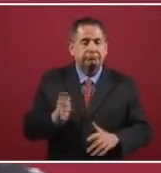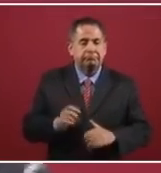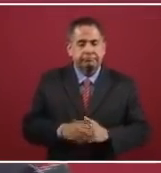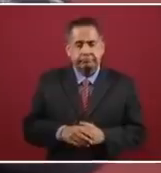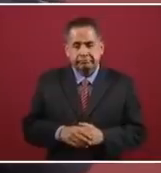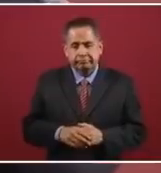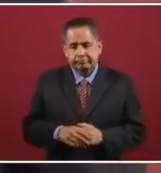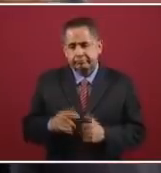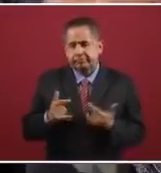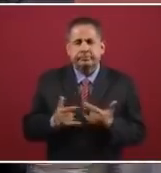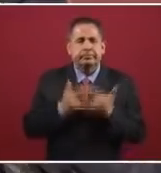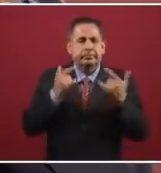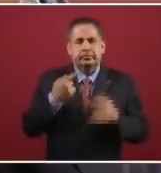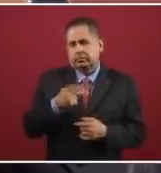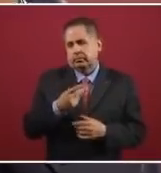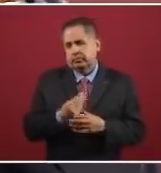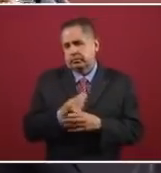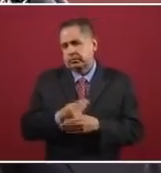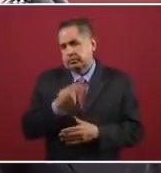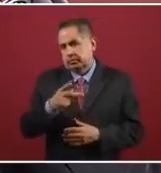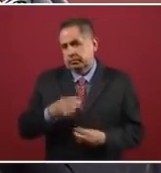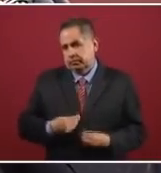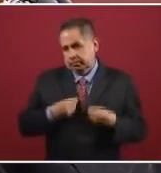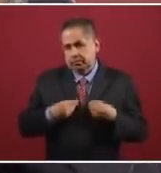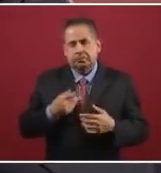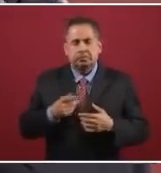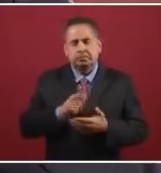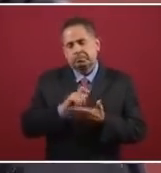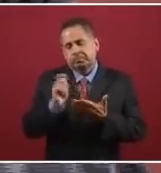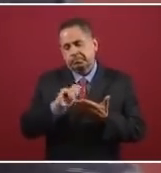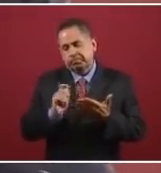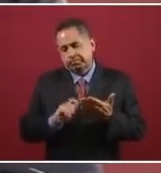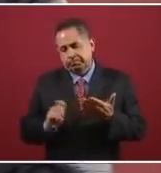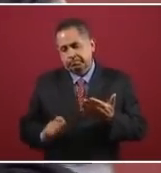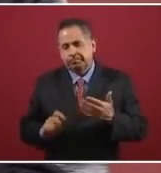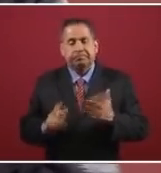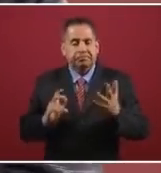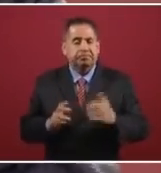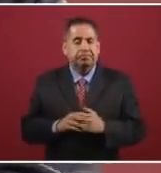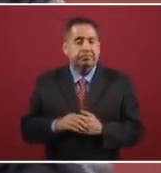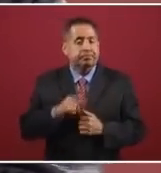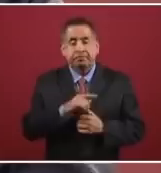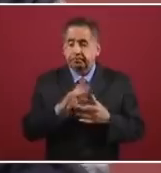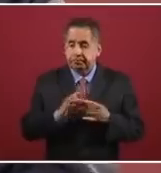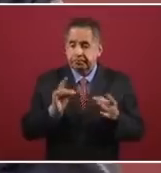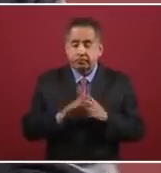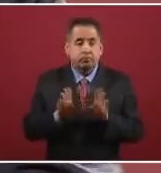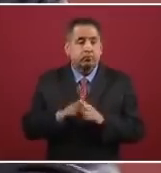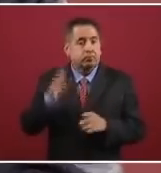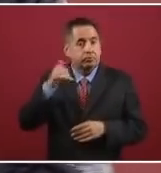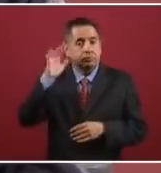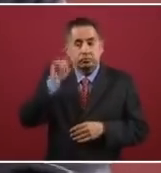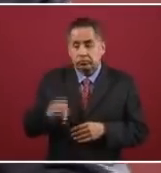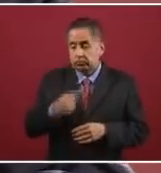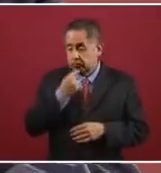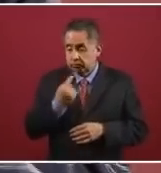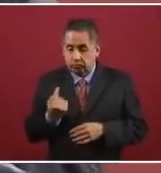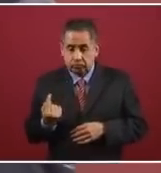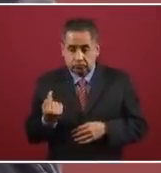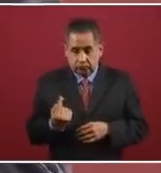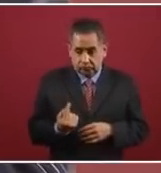pues es un relato de su vida, y describe cómo de niño vivió